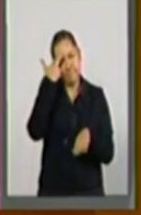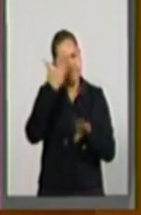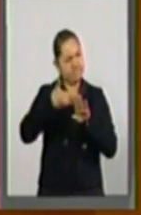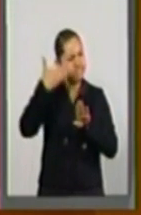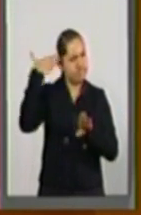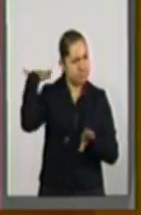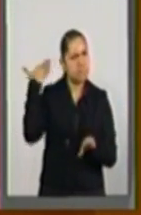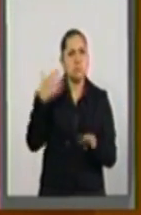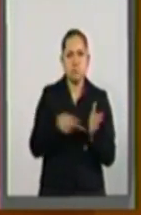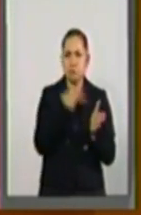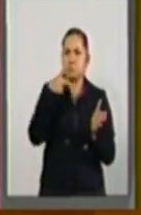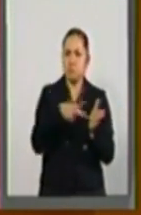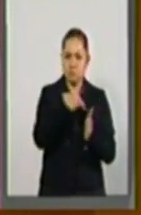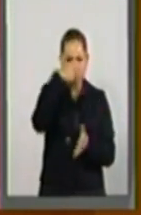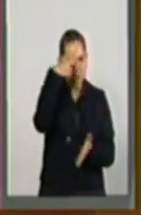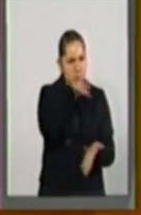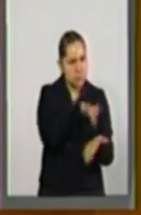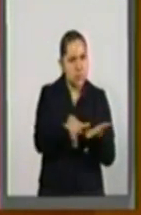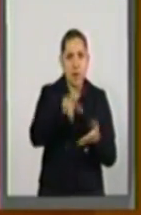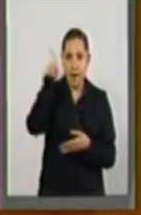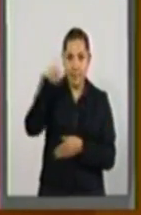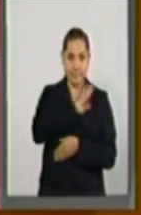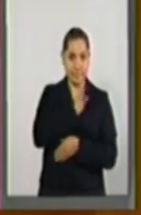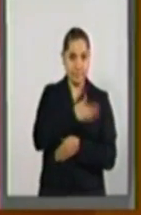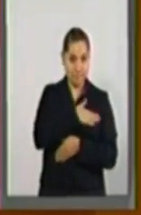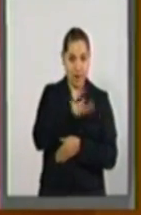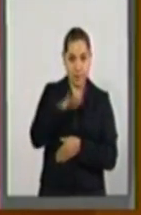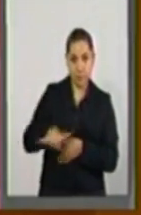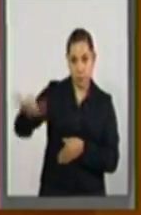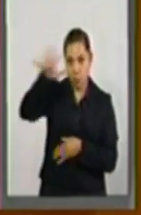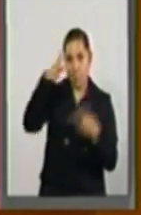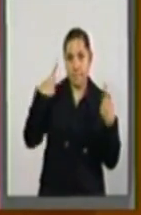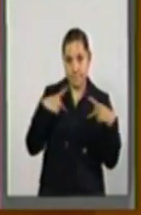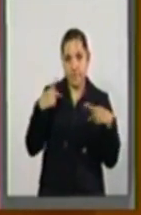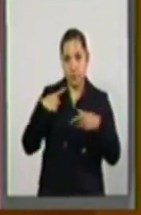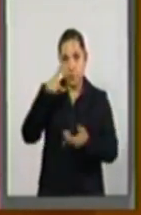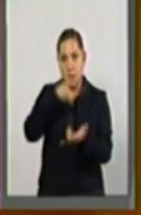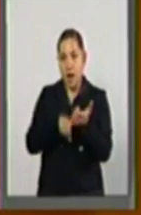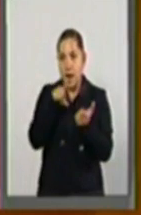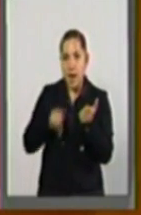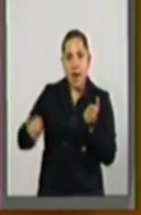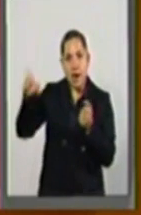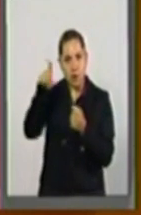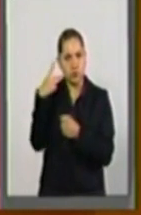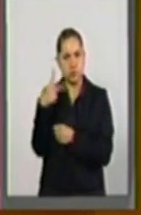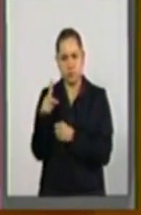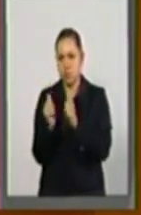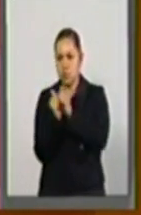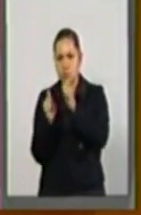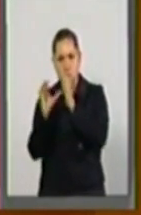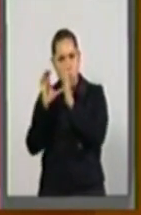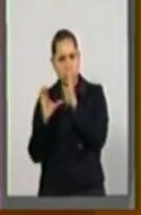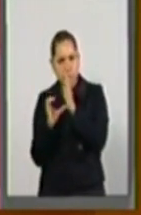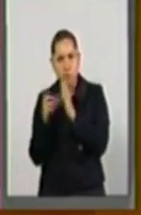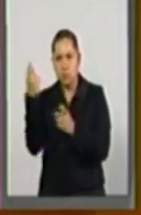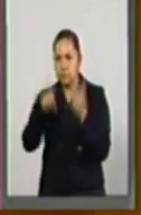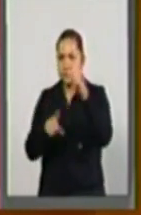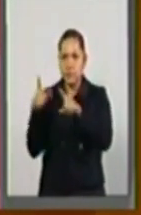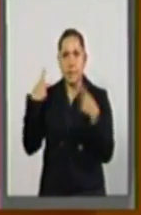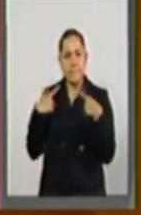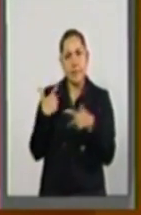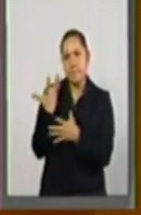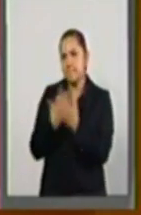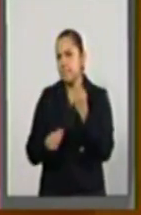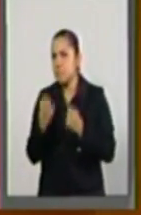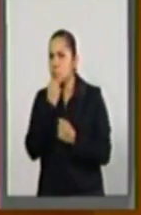hazaña de protección de Gilberto Bosques a integrantes del pueblo judío bajo la amenaza de la persecución fascista y las acciones para otorgar la condición